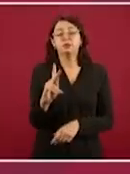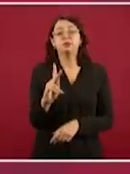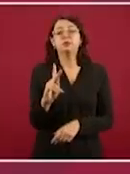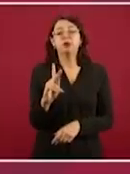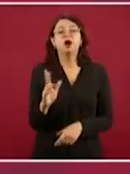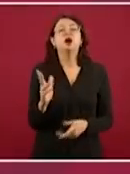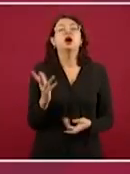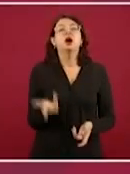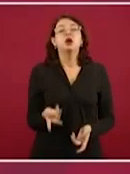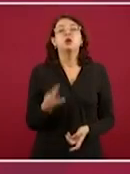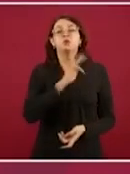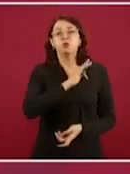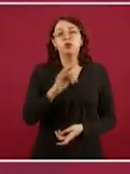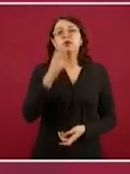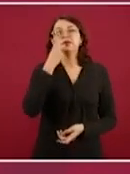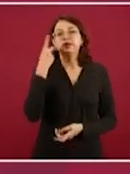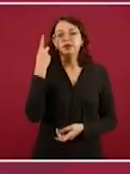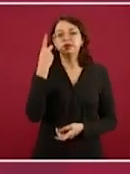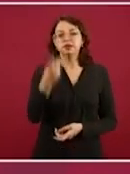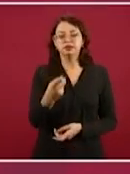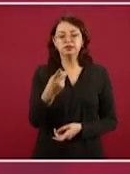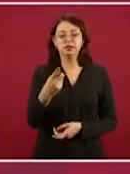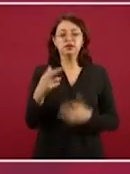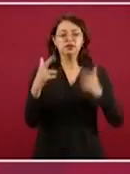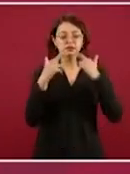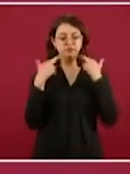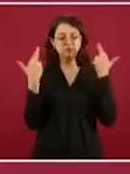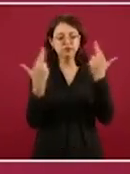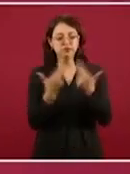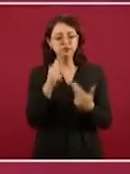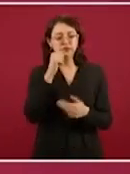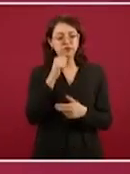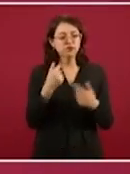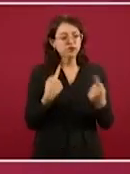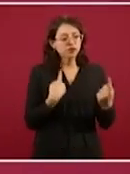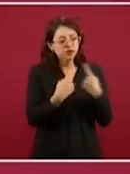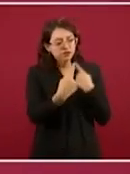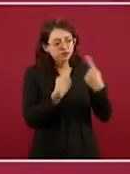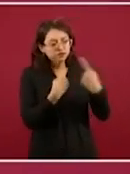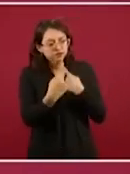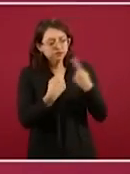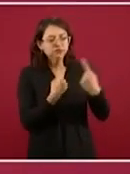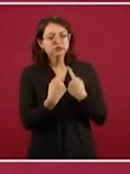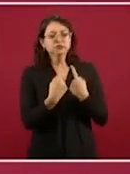dio en un ambiente de mucho respeto,